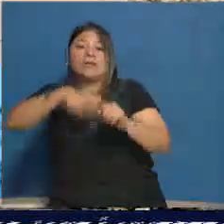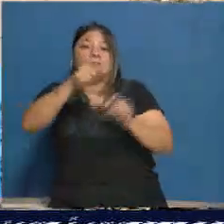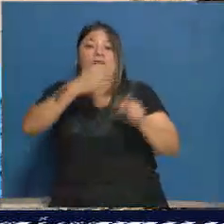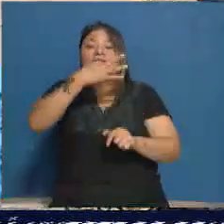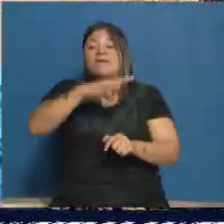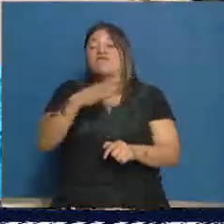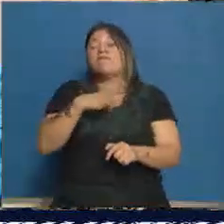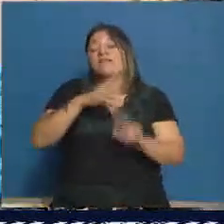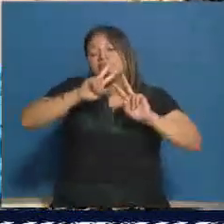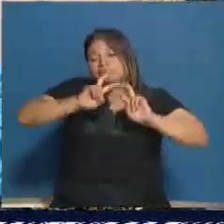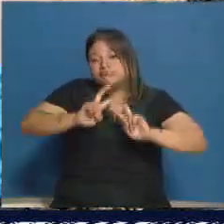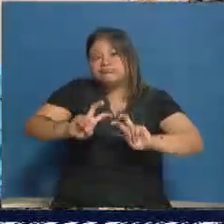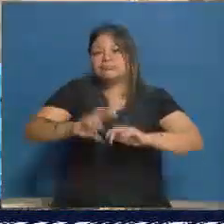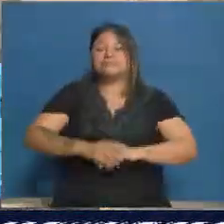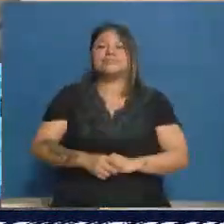personas.